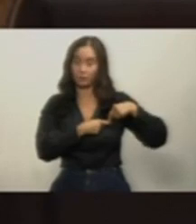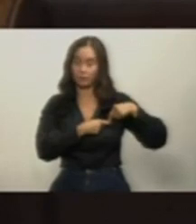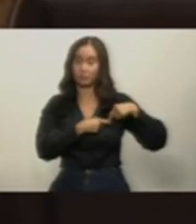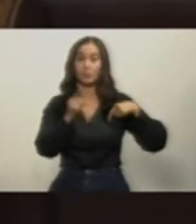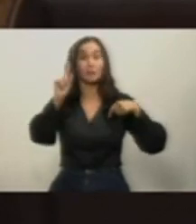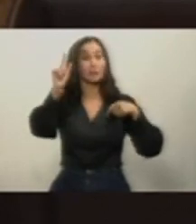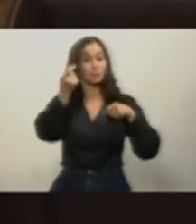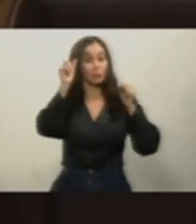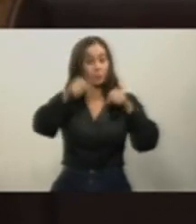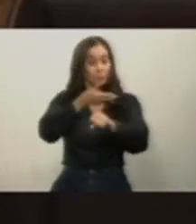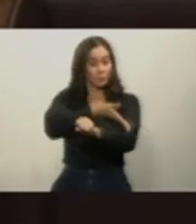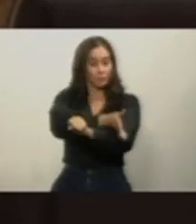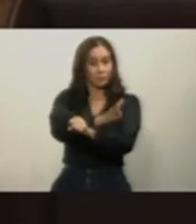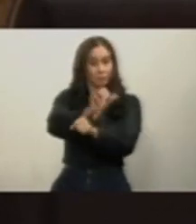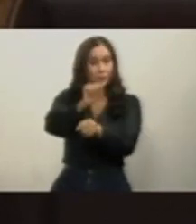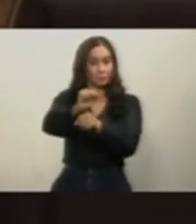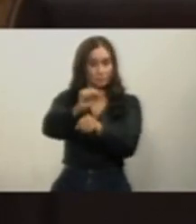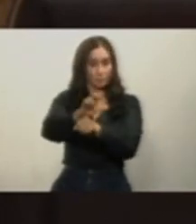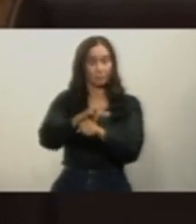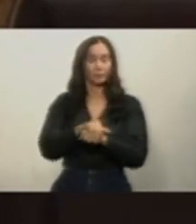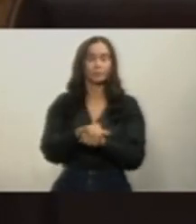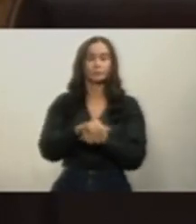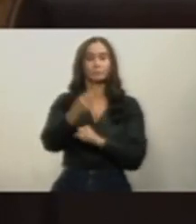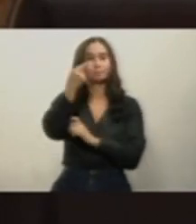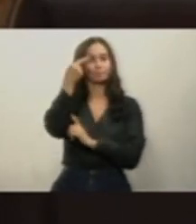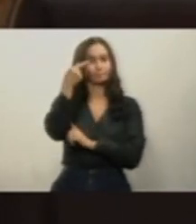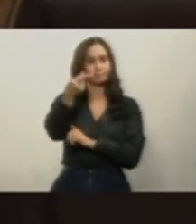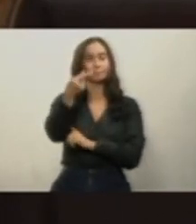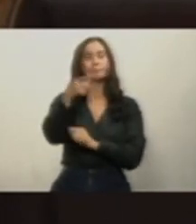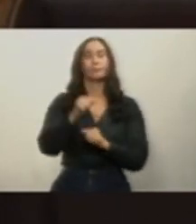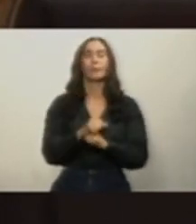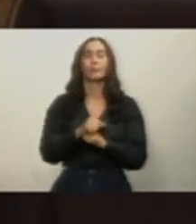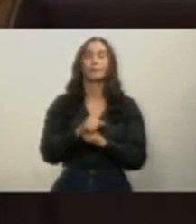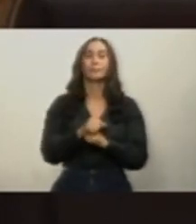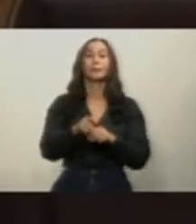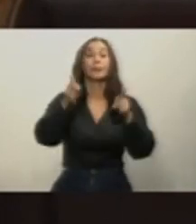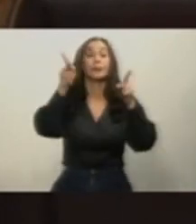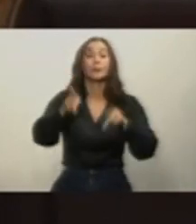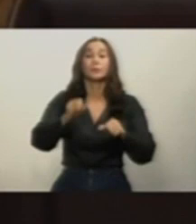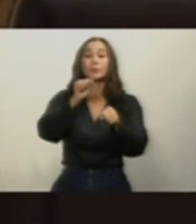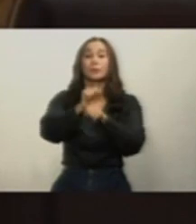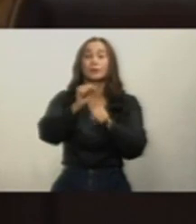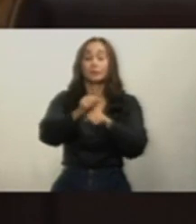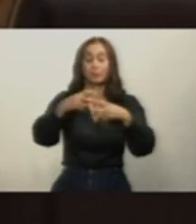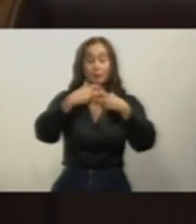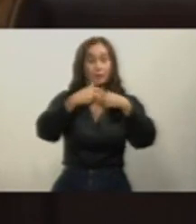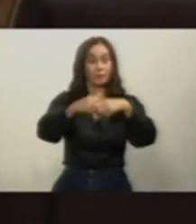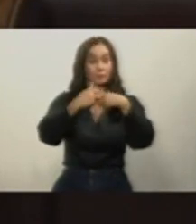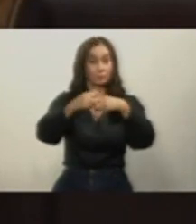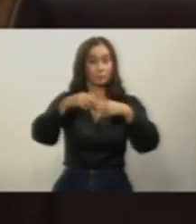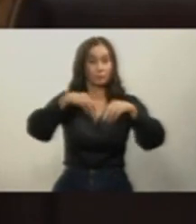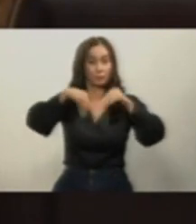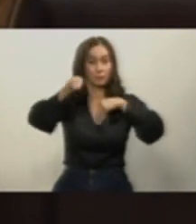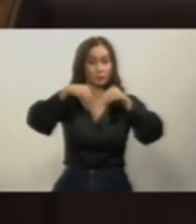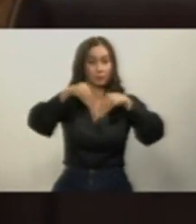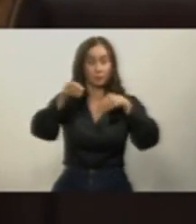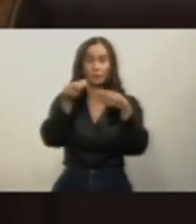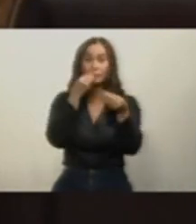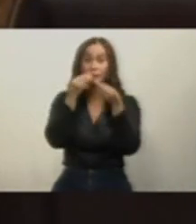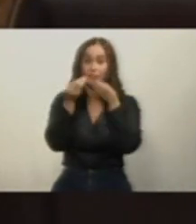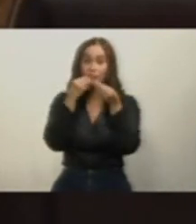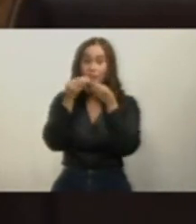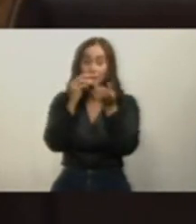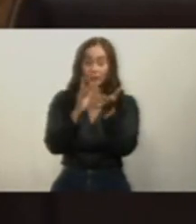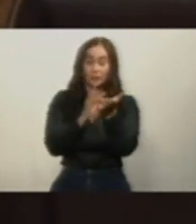sus funciones laborales personas que elaboren en la industria y comercio de alimentos y productos